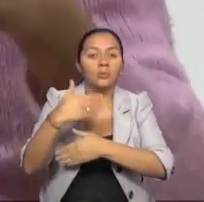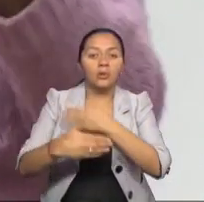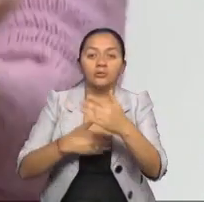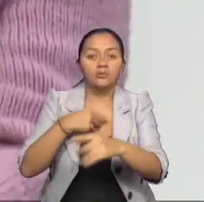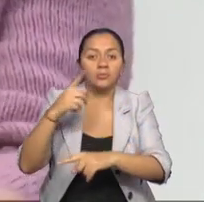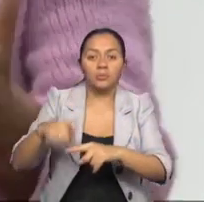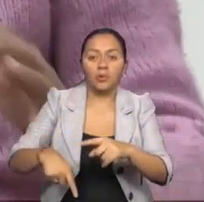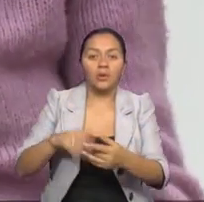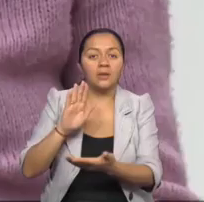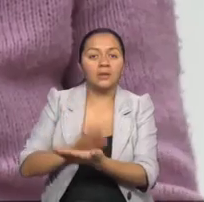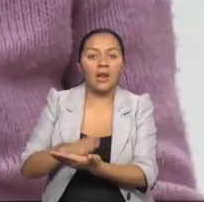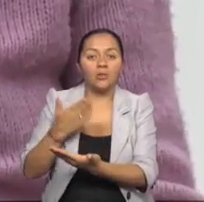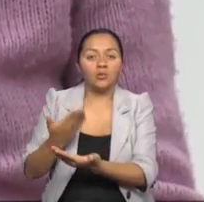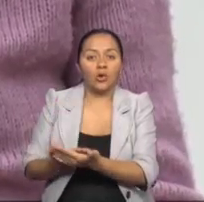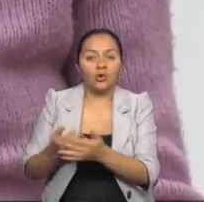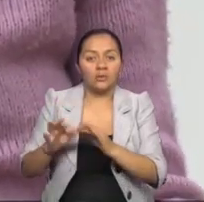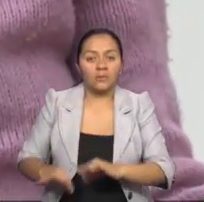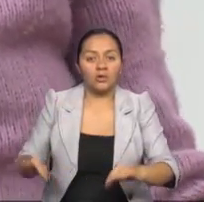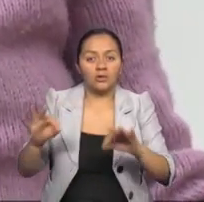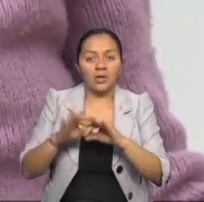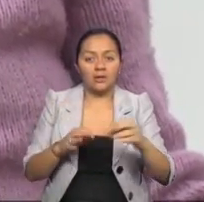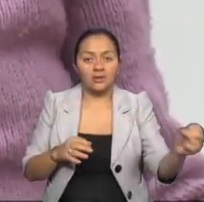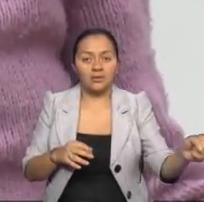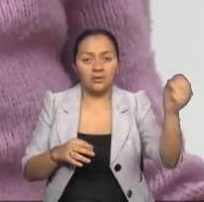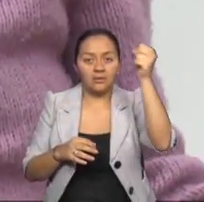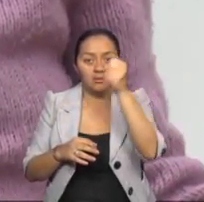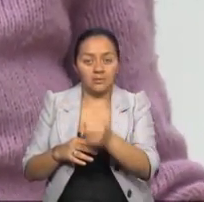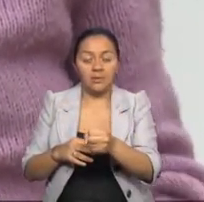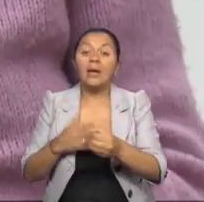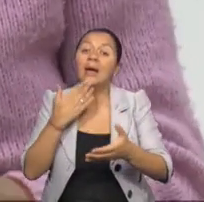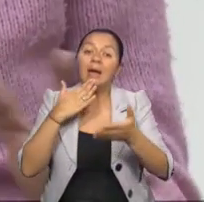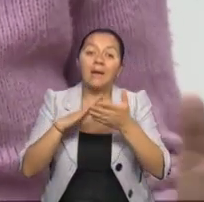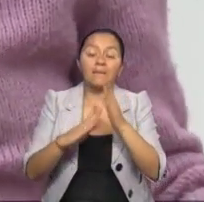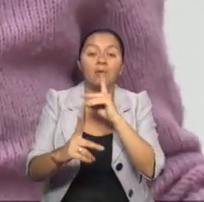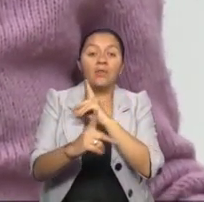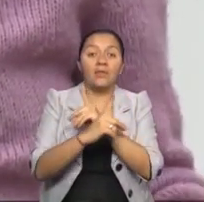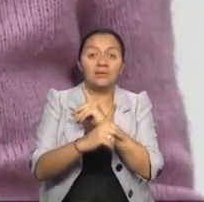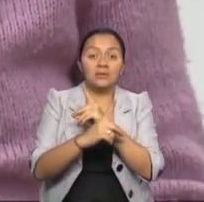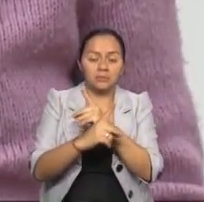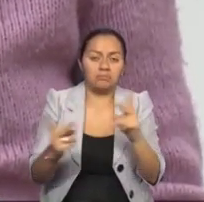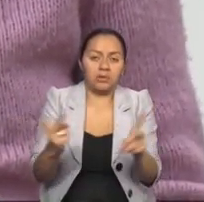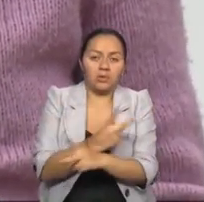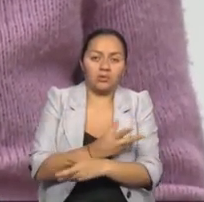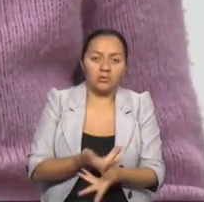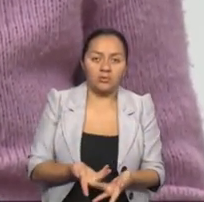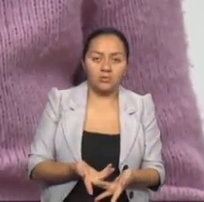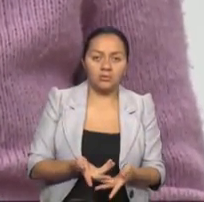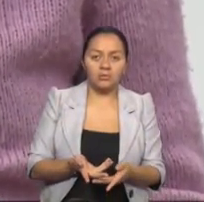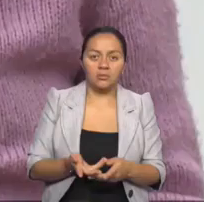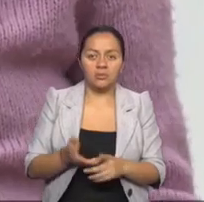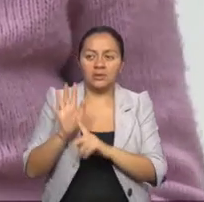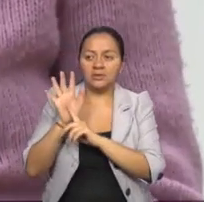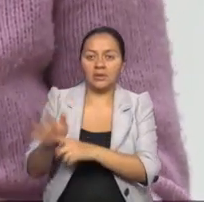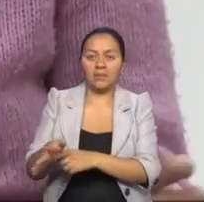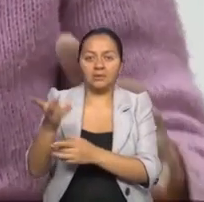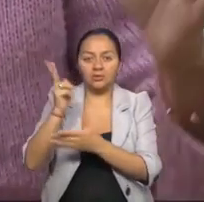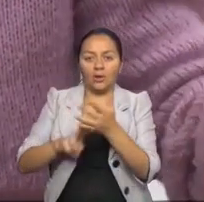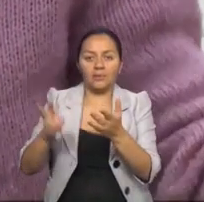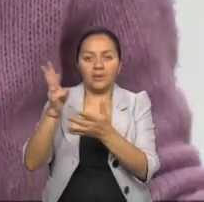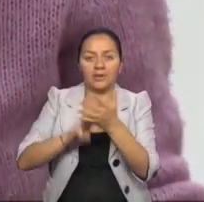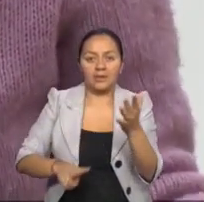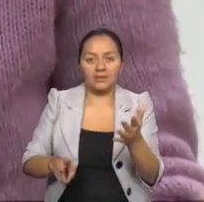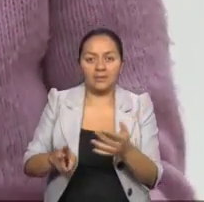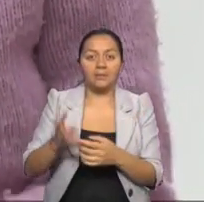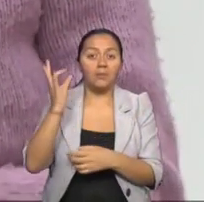si no hay un traductor o traductora y si tienes una discapacidad eso se vuelve una discriminación múltiple y si